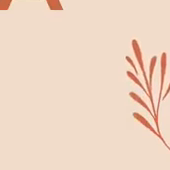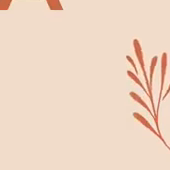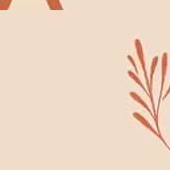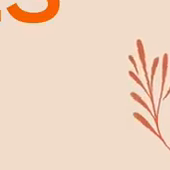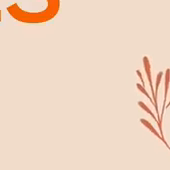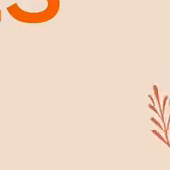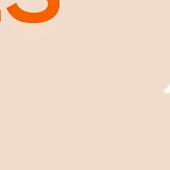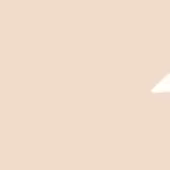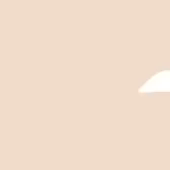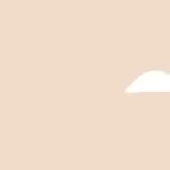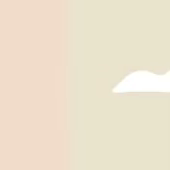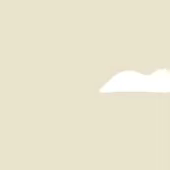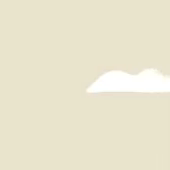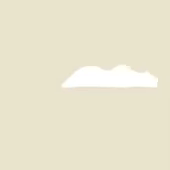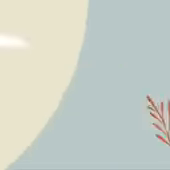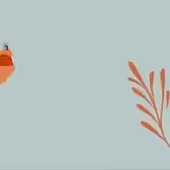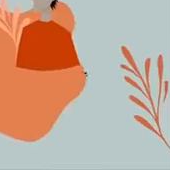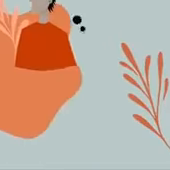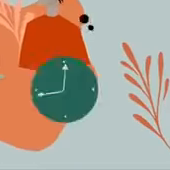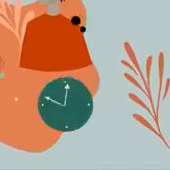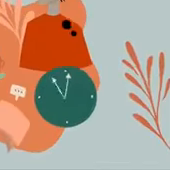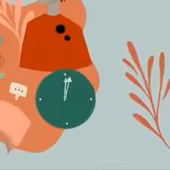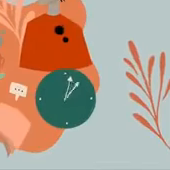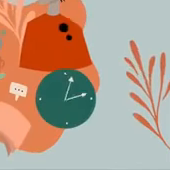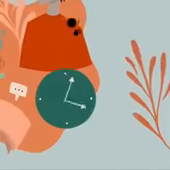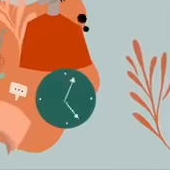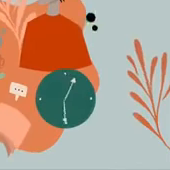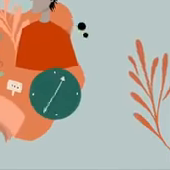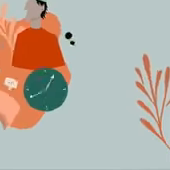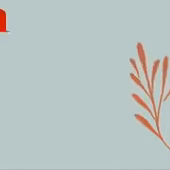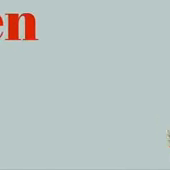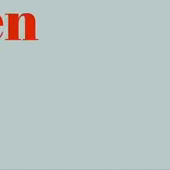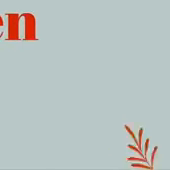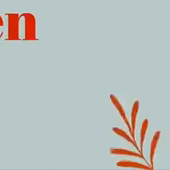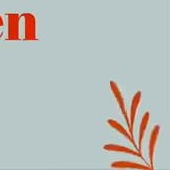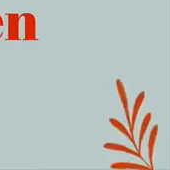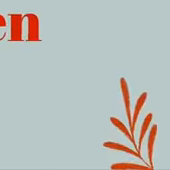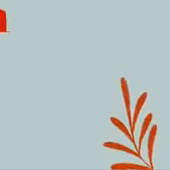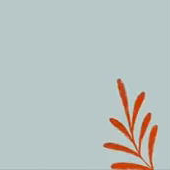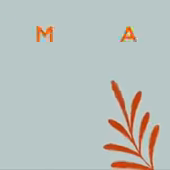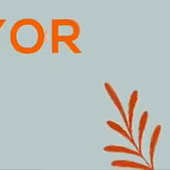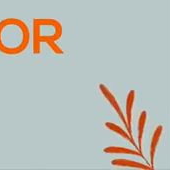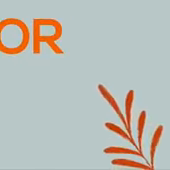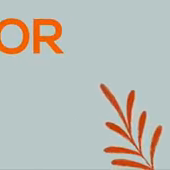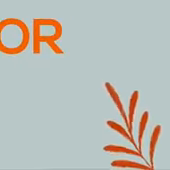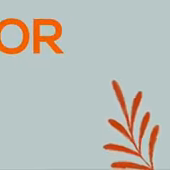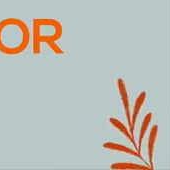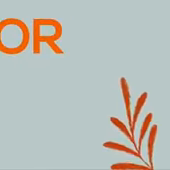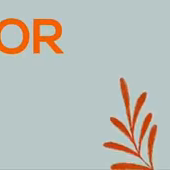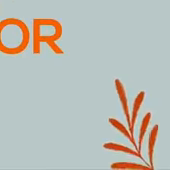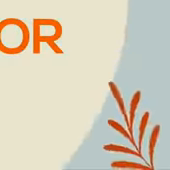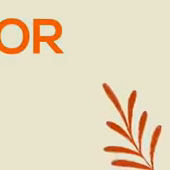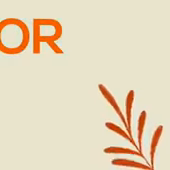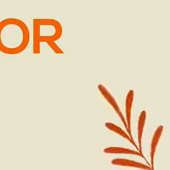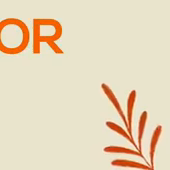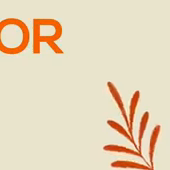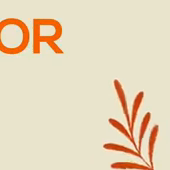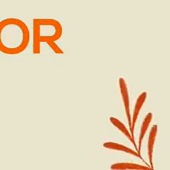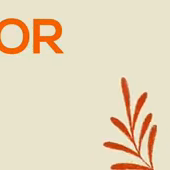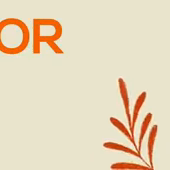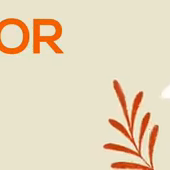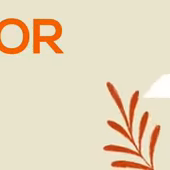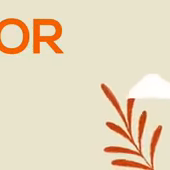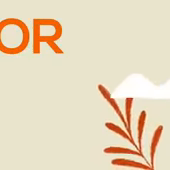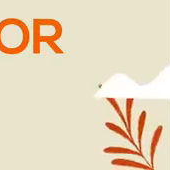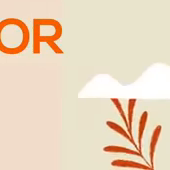medellín conecta a sus jóvenes con las oportunidades de empleo y generación de ingresos asiste a la cumbre del empleo jóvenes de 29 y 30 de junio en plaza